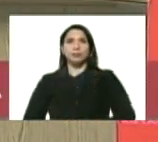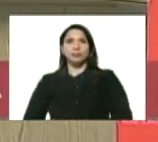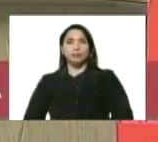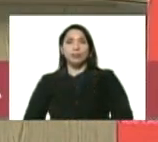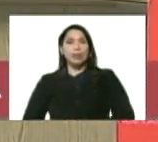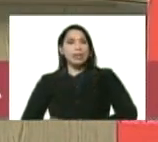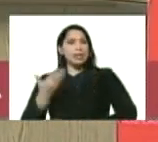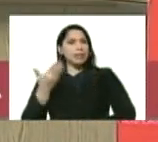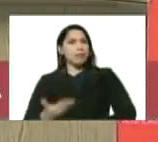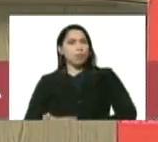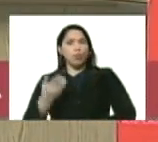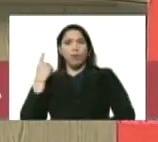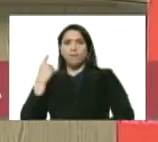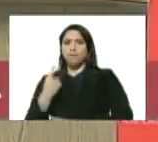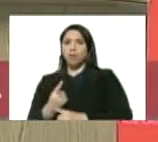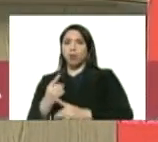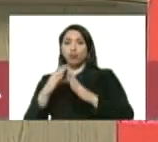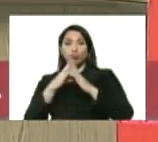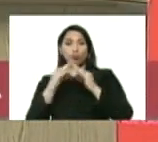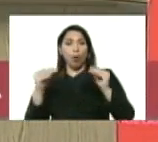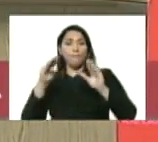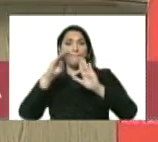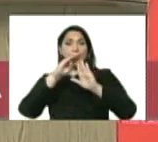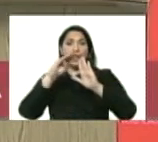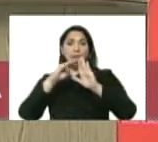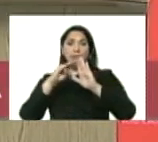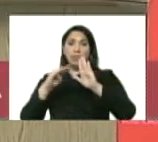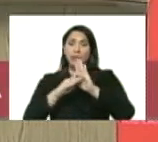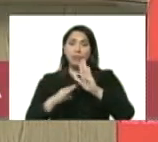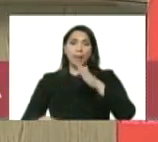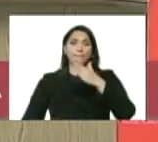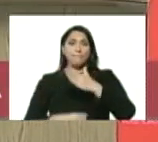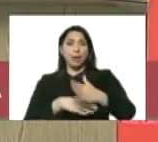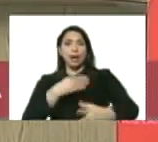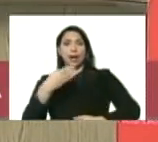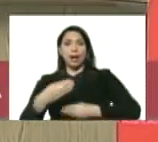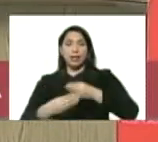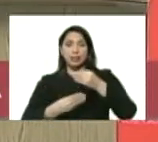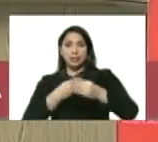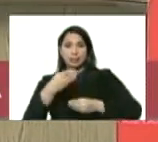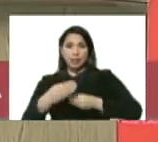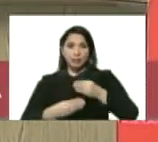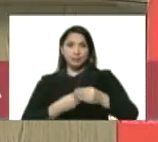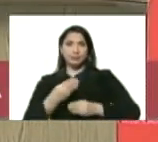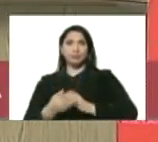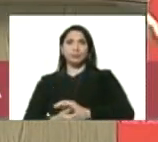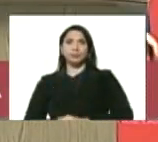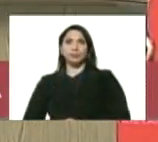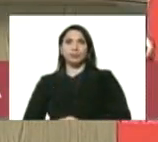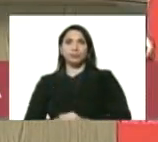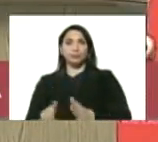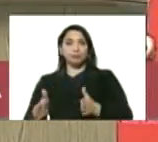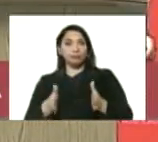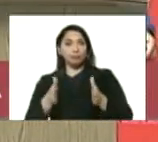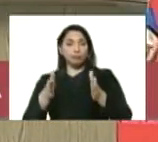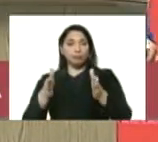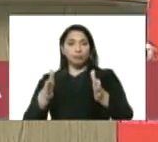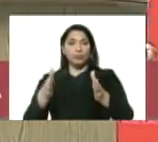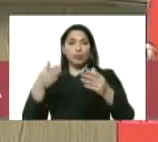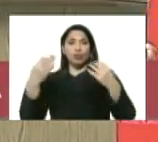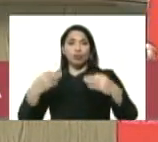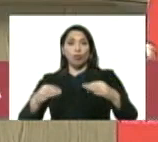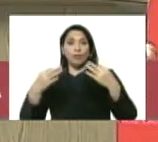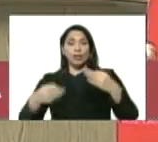muy importantes para que todas estas medidas que se van a hacer de desescalamiento en camino a una normalidad